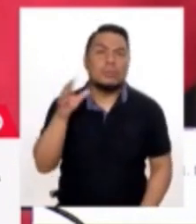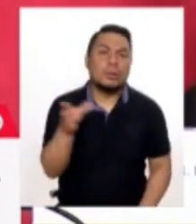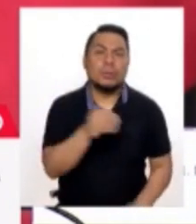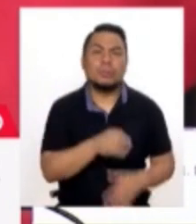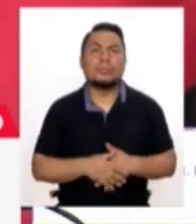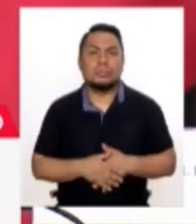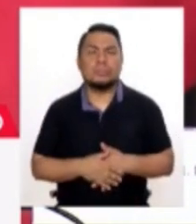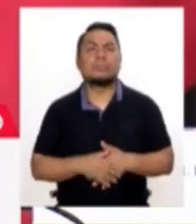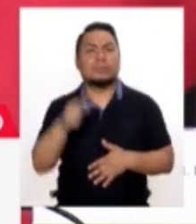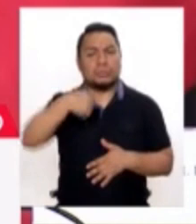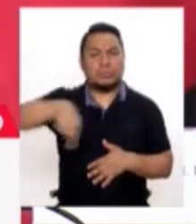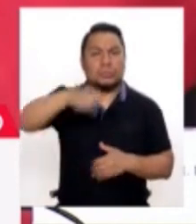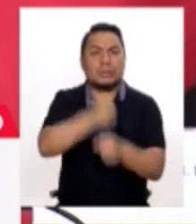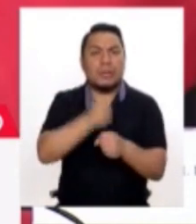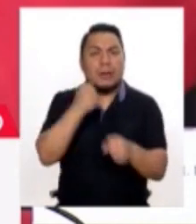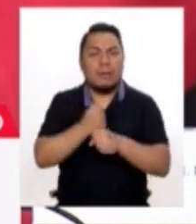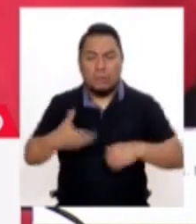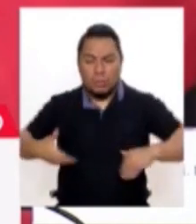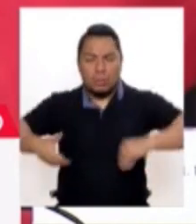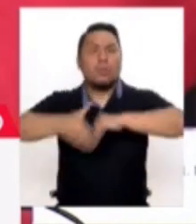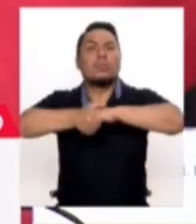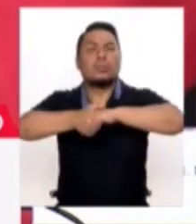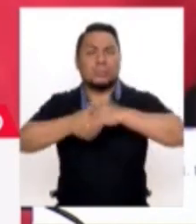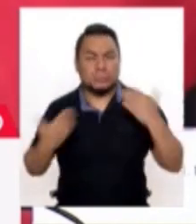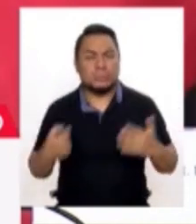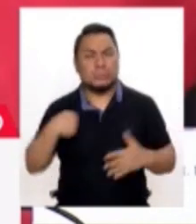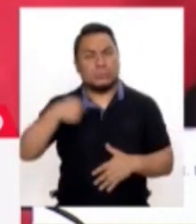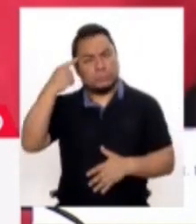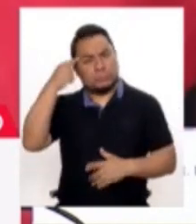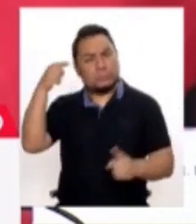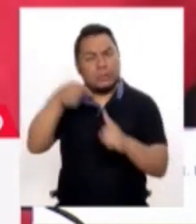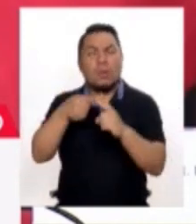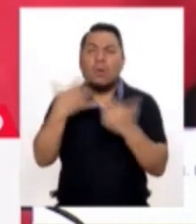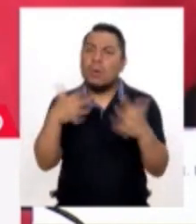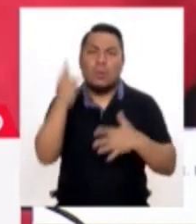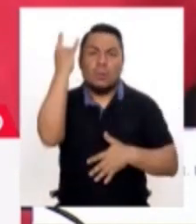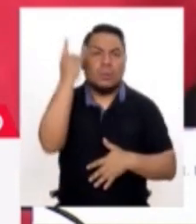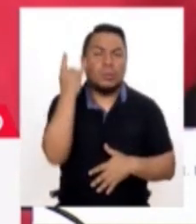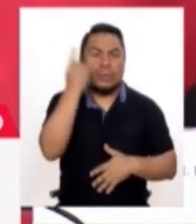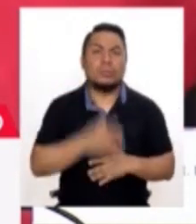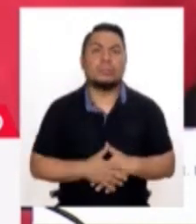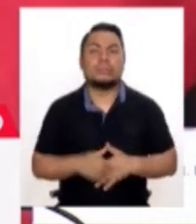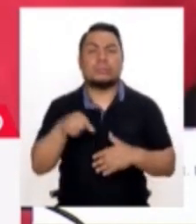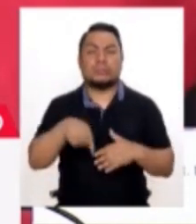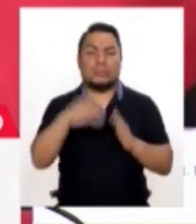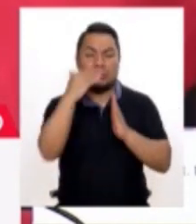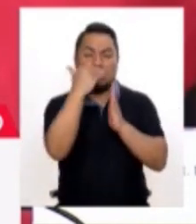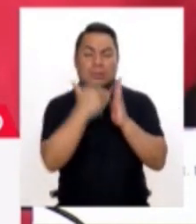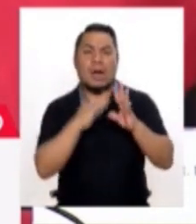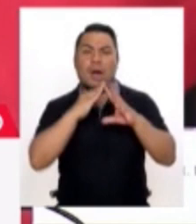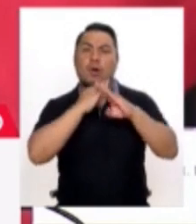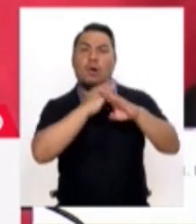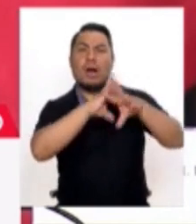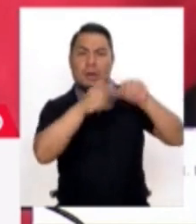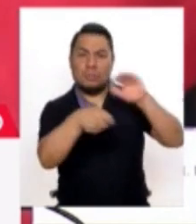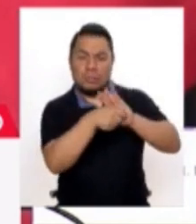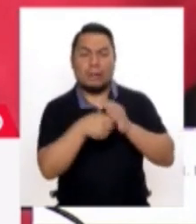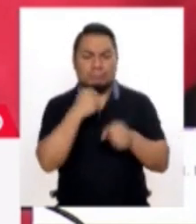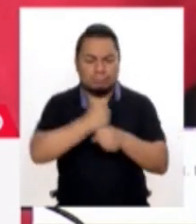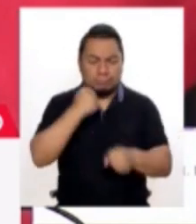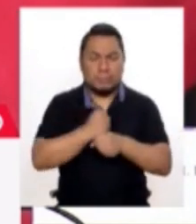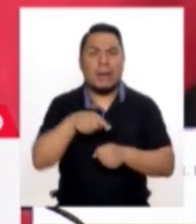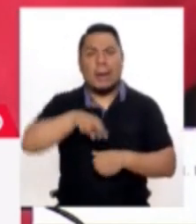señores, trabajemos de la mano y con sentido de urgencia la agenda anticorrupción por un